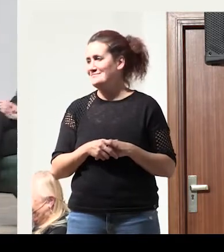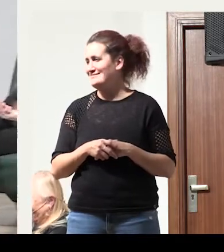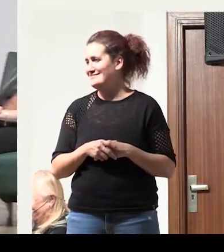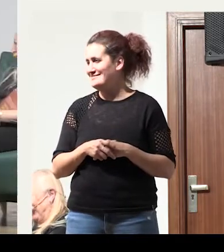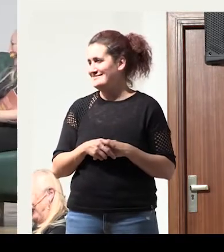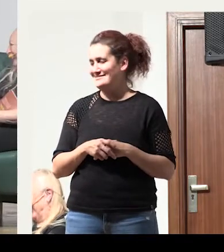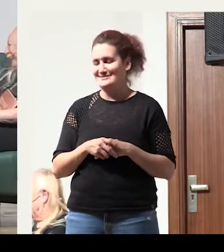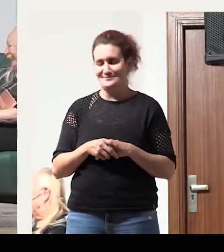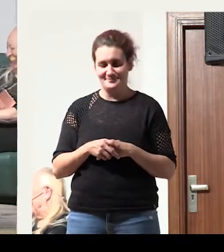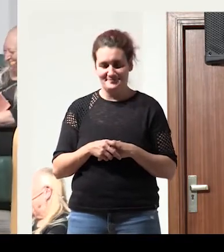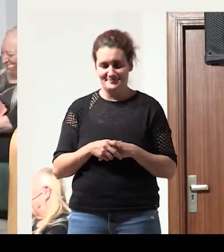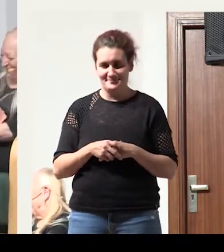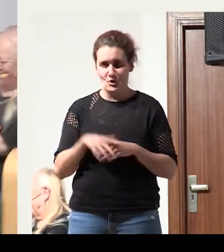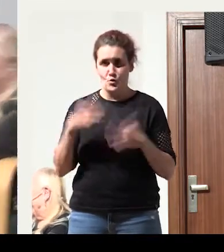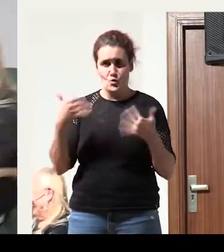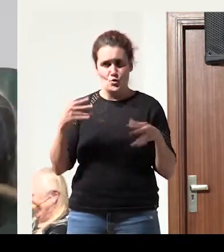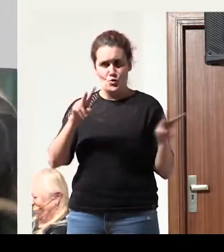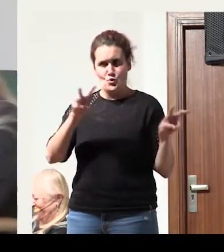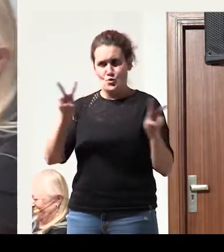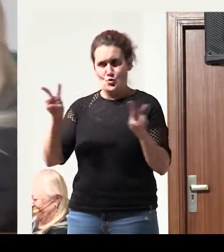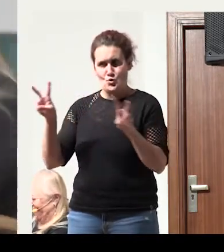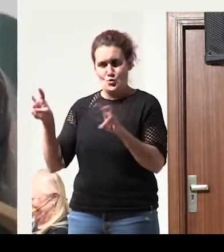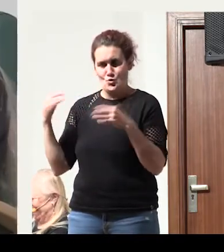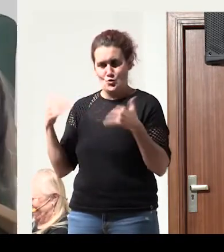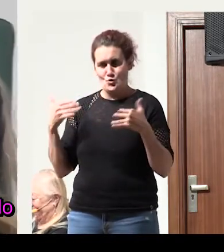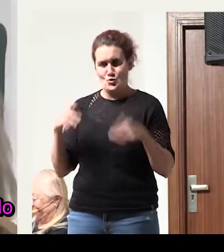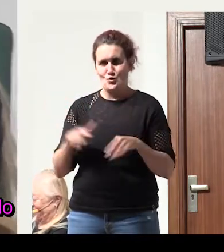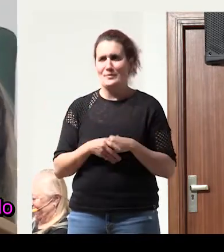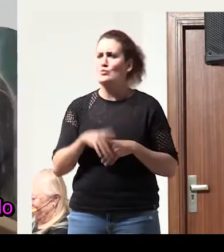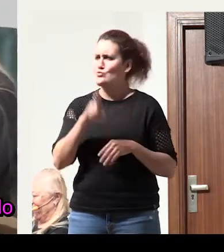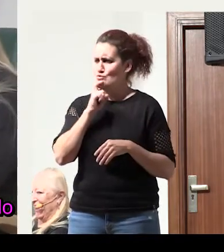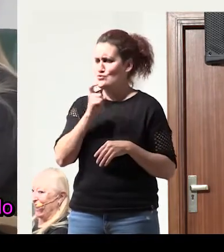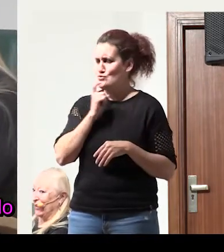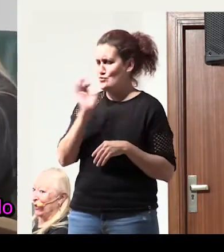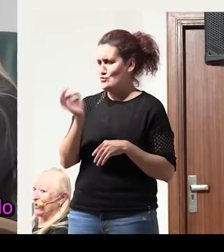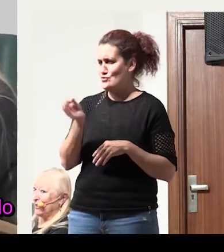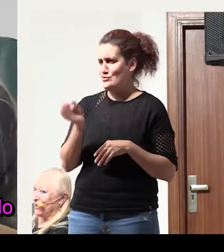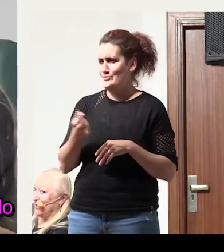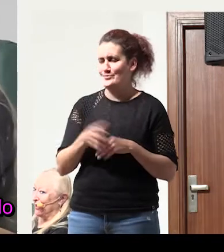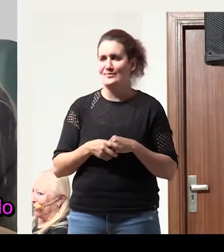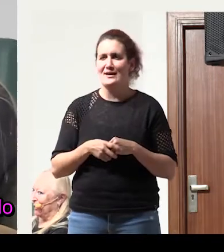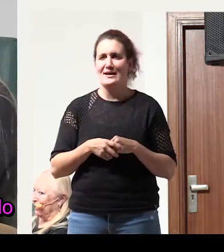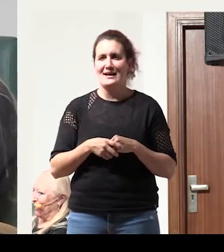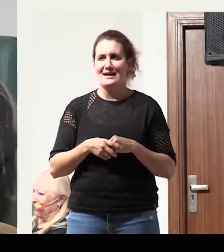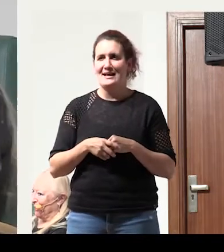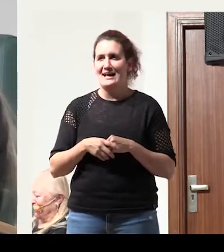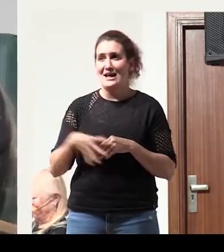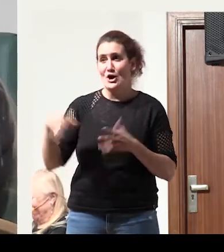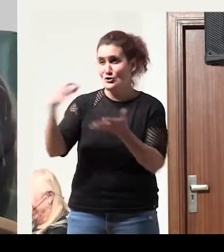Va, vaya temas. Sí, muy, muy difíciles. A que todos estéis deseando levantar la mano.